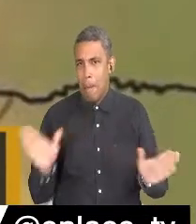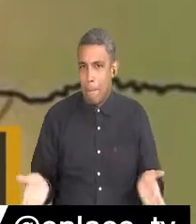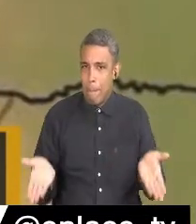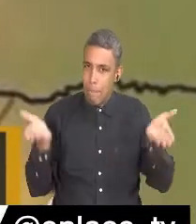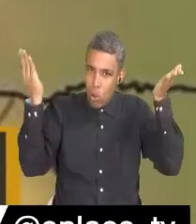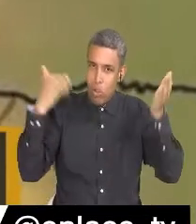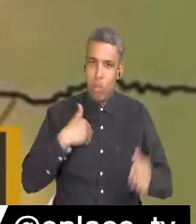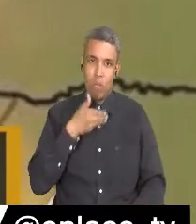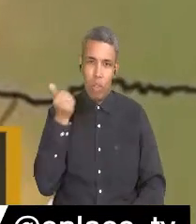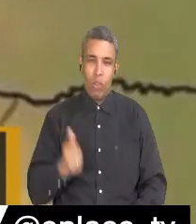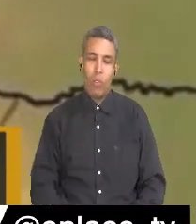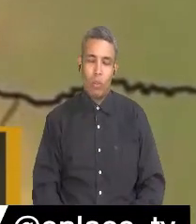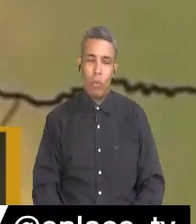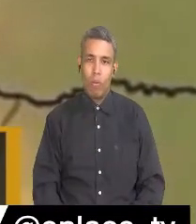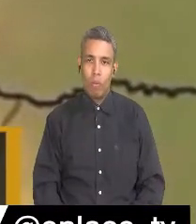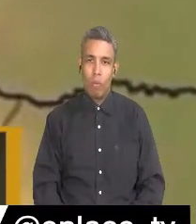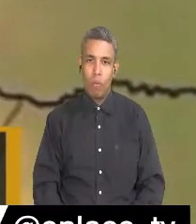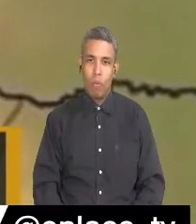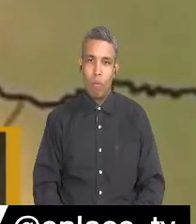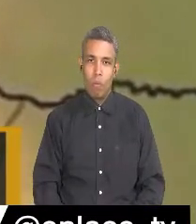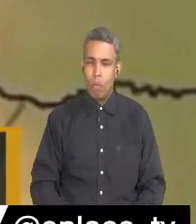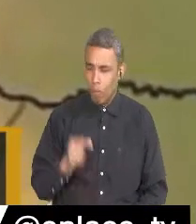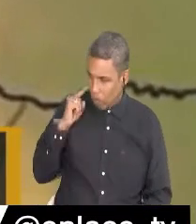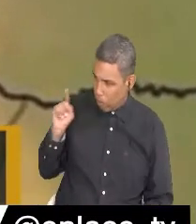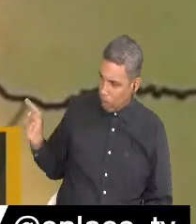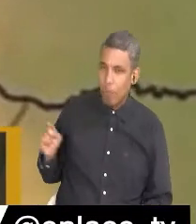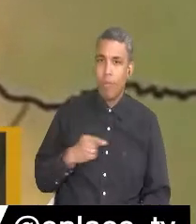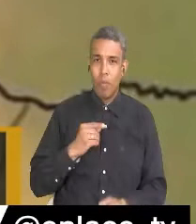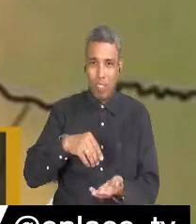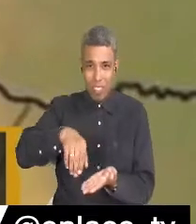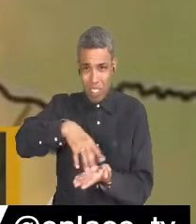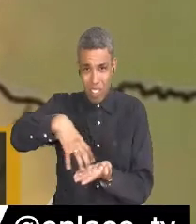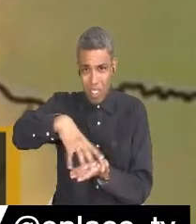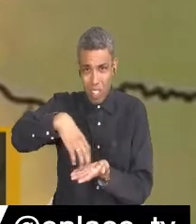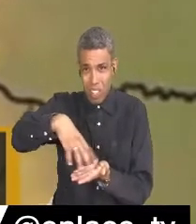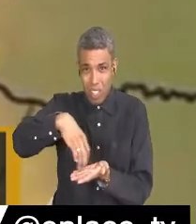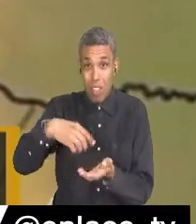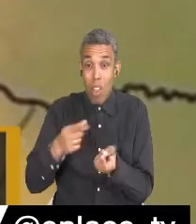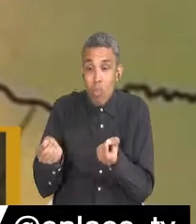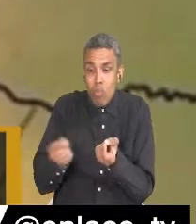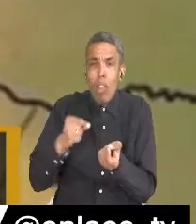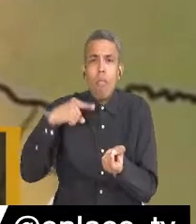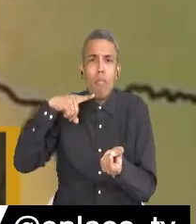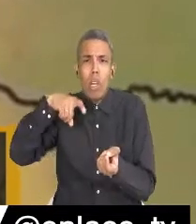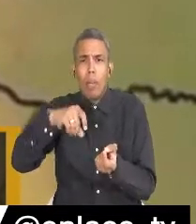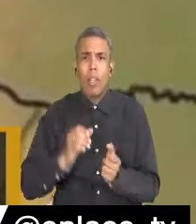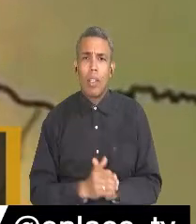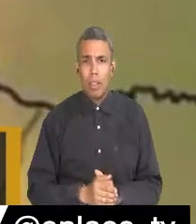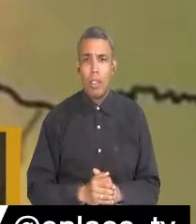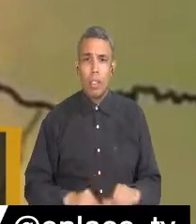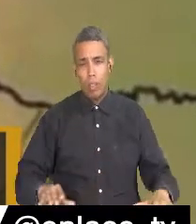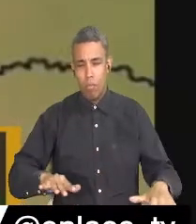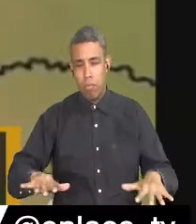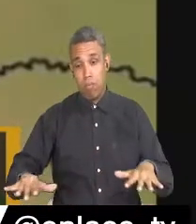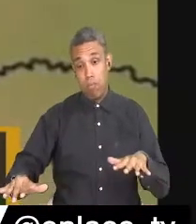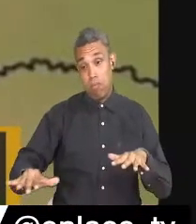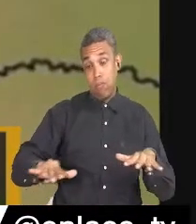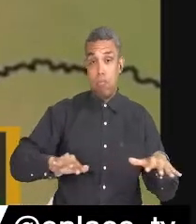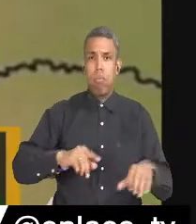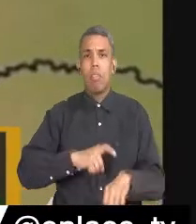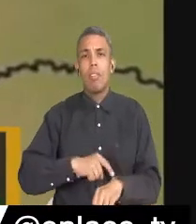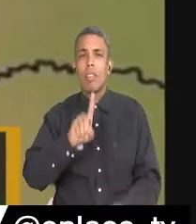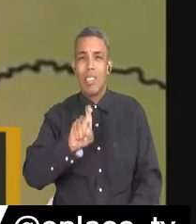Un sismo de 4.7 de magnitud se sintió en Santander, muy cerca de Bucaramanga, a las 6:28 de la mañana. Así lo reportó